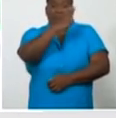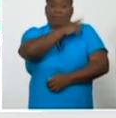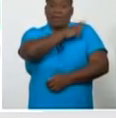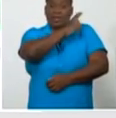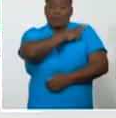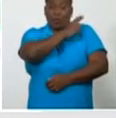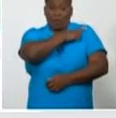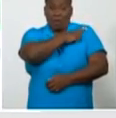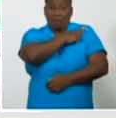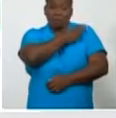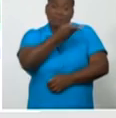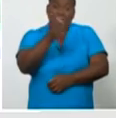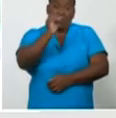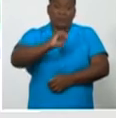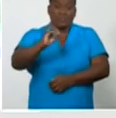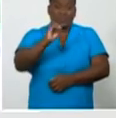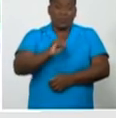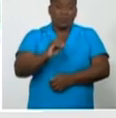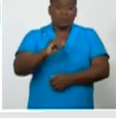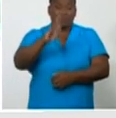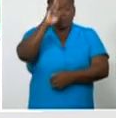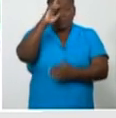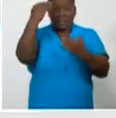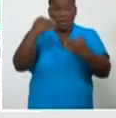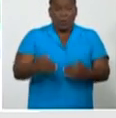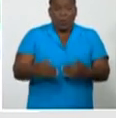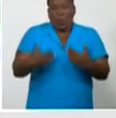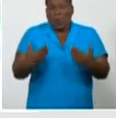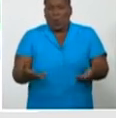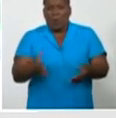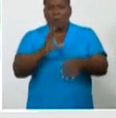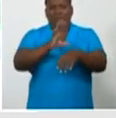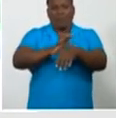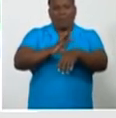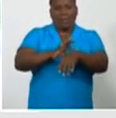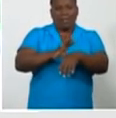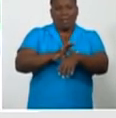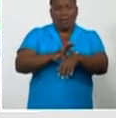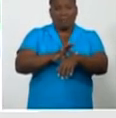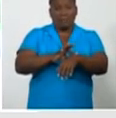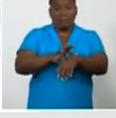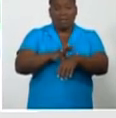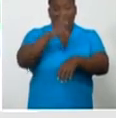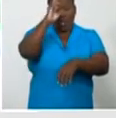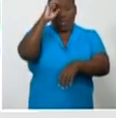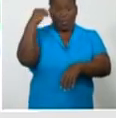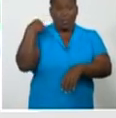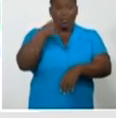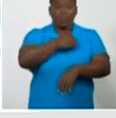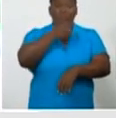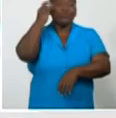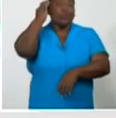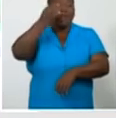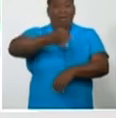en relación con el comportamiento de la enfermedad, y ella aclaraba y